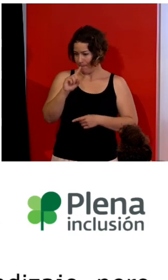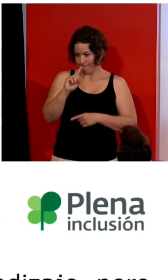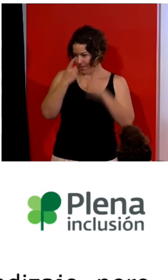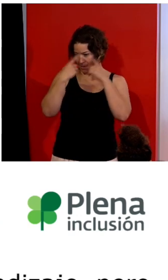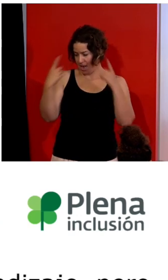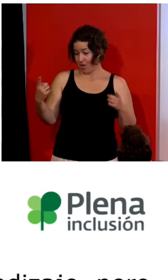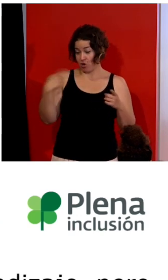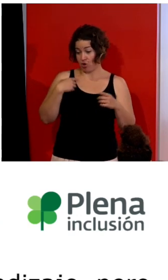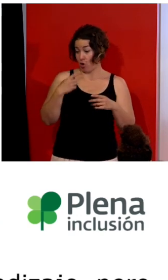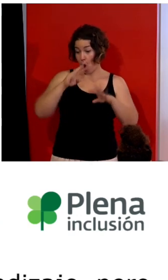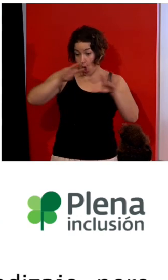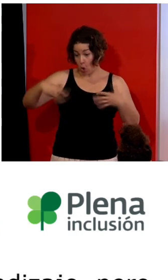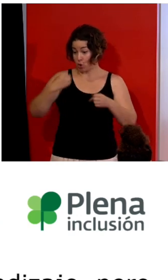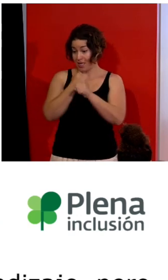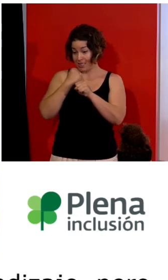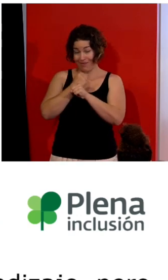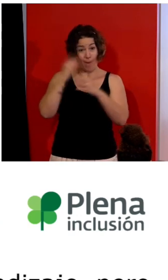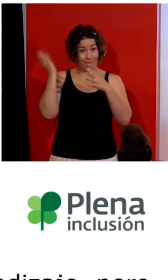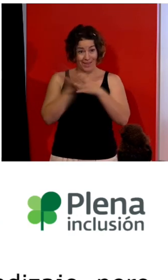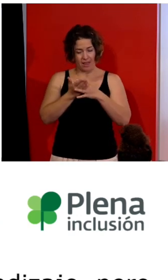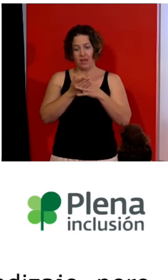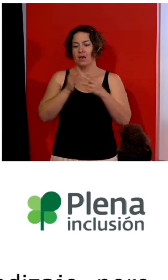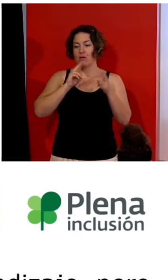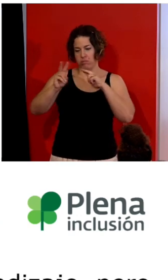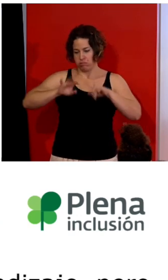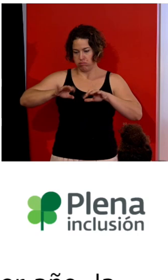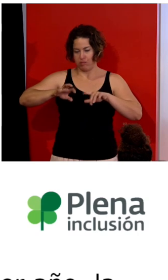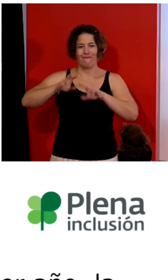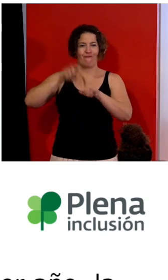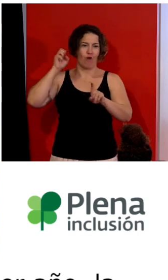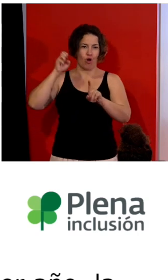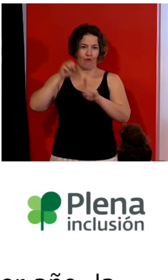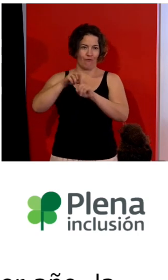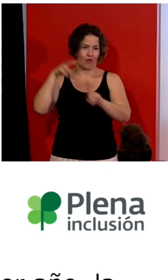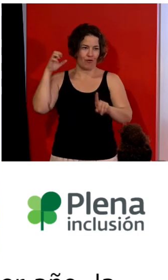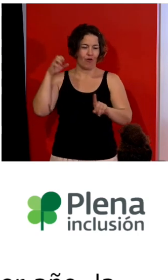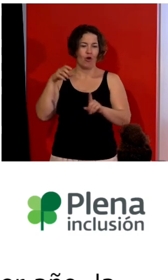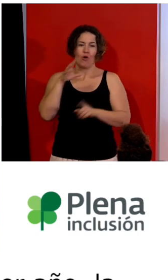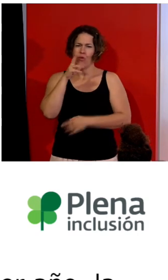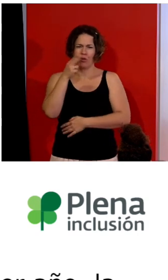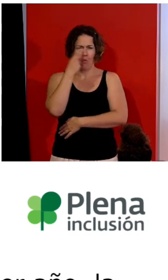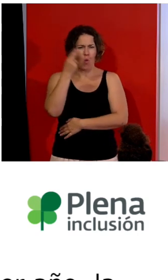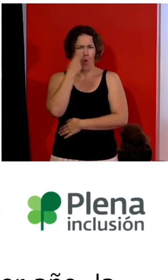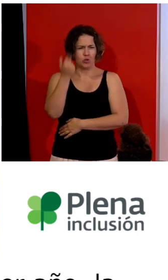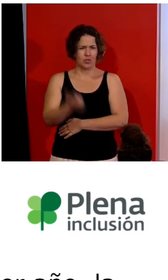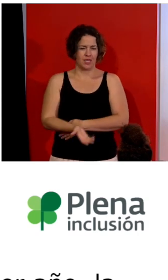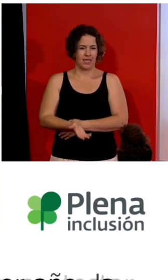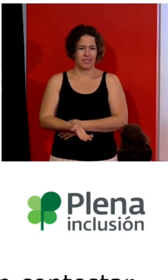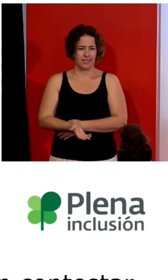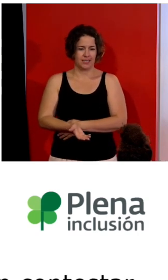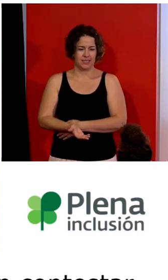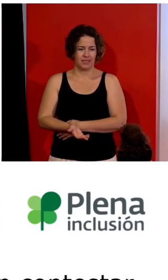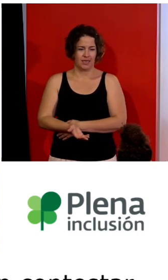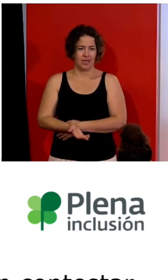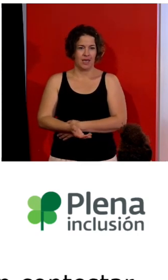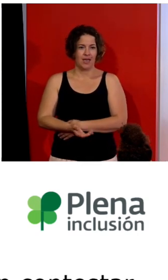mi jornada laboral se iba en contestar dudas del foro, ¿no? Porque había muchísimo interés y mucho, o